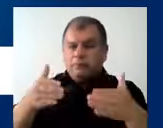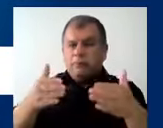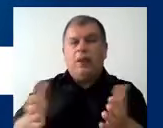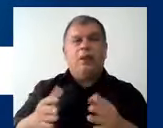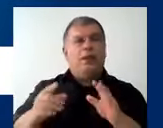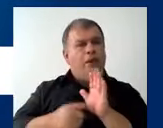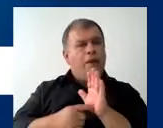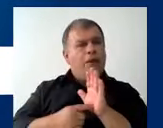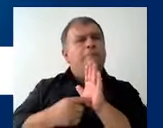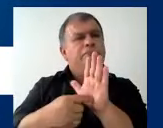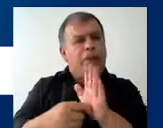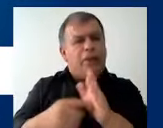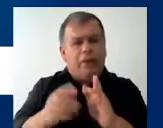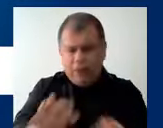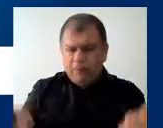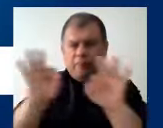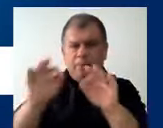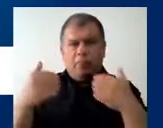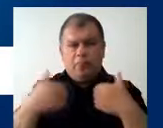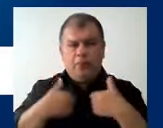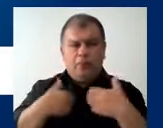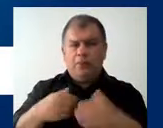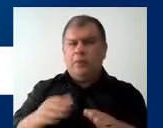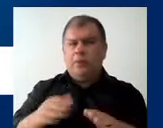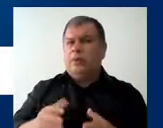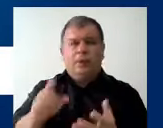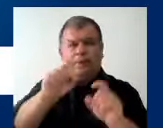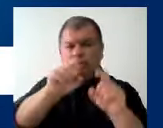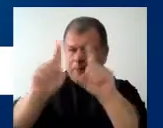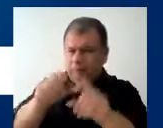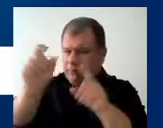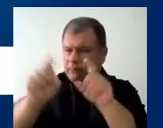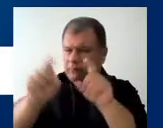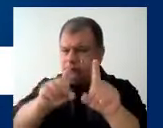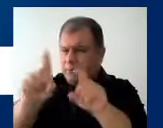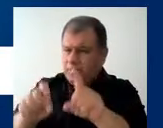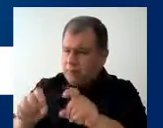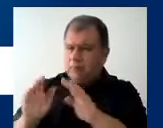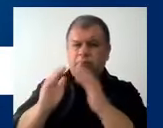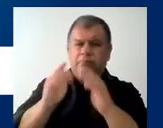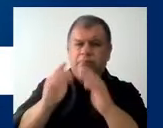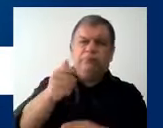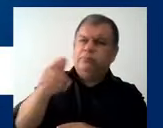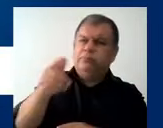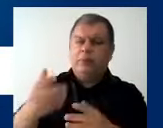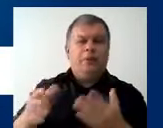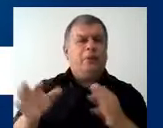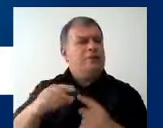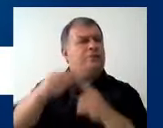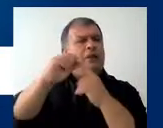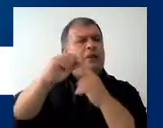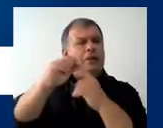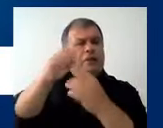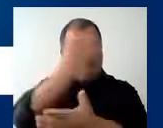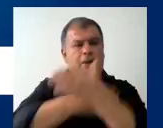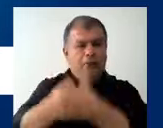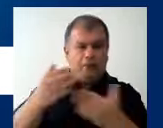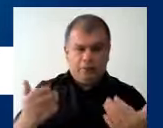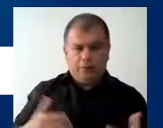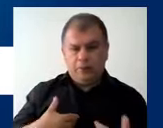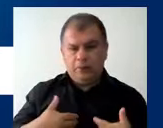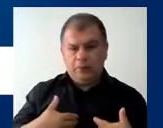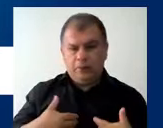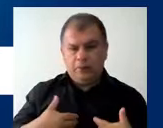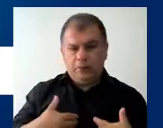la importancia de poder tener unos censos especializados en discapacidad. Tenemos una